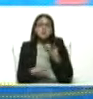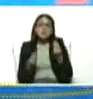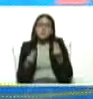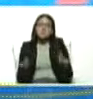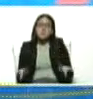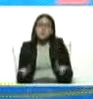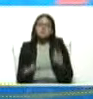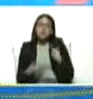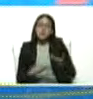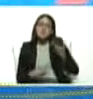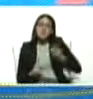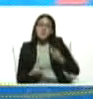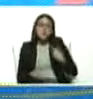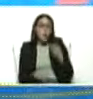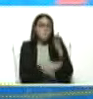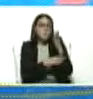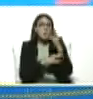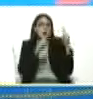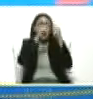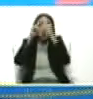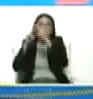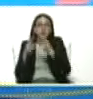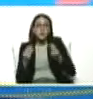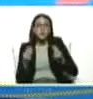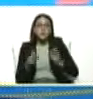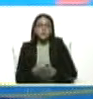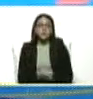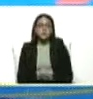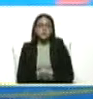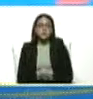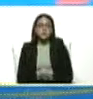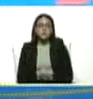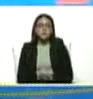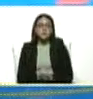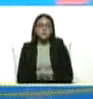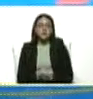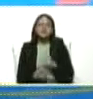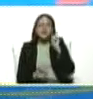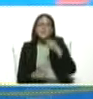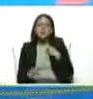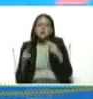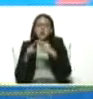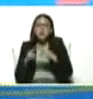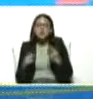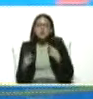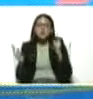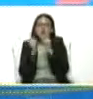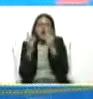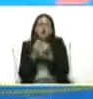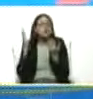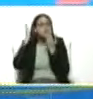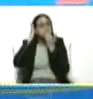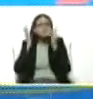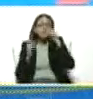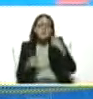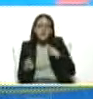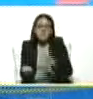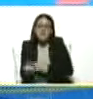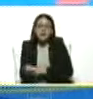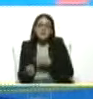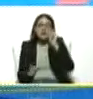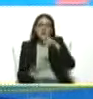en Amazonas con mis hermanos Pieroa, Yanomami y todos mis hermanos del